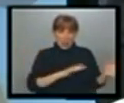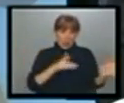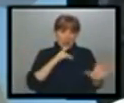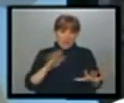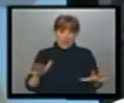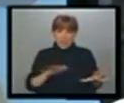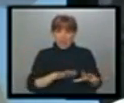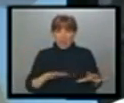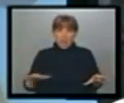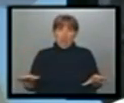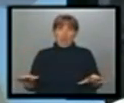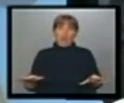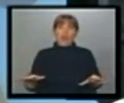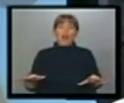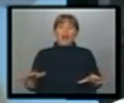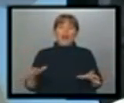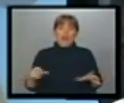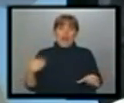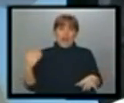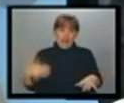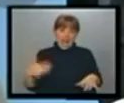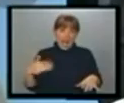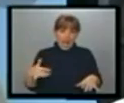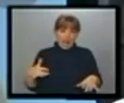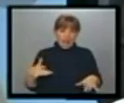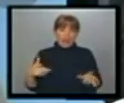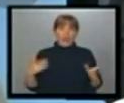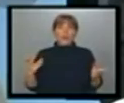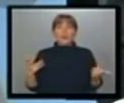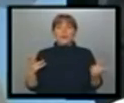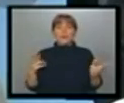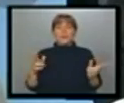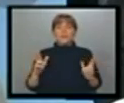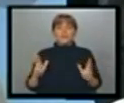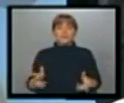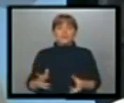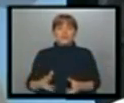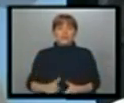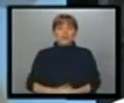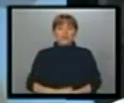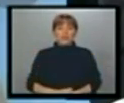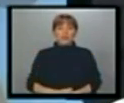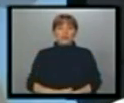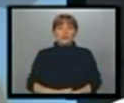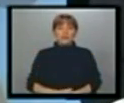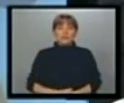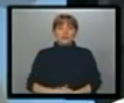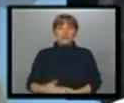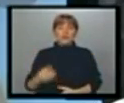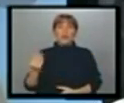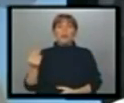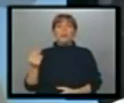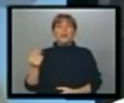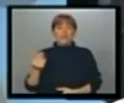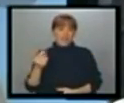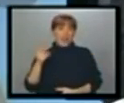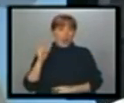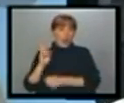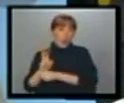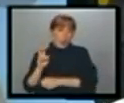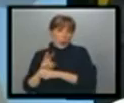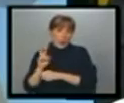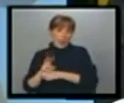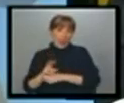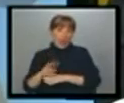más caro, y teniendo en cuenta lo que son, por ejemplo, se tiene también como referencia los productos que están dentro del plan Precios Cuidados, a las